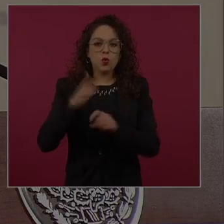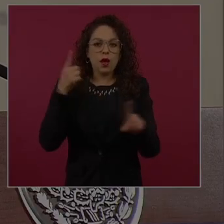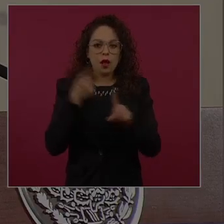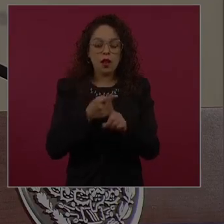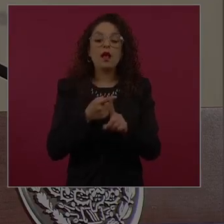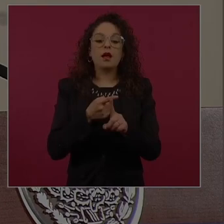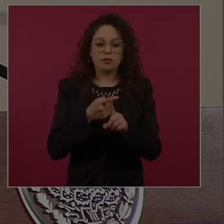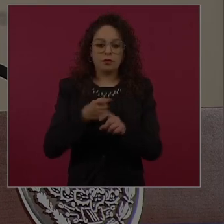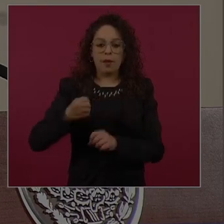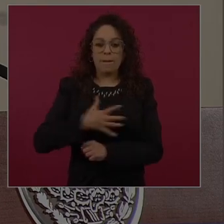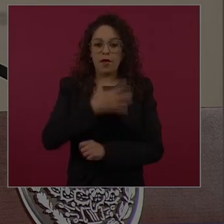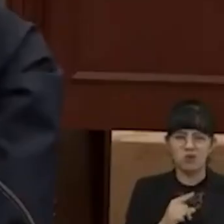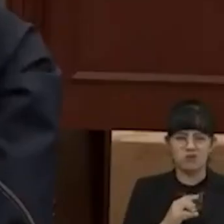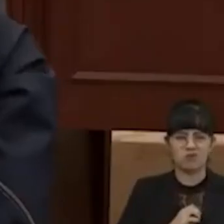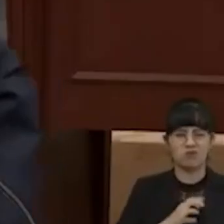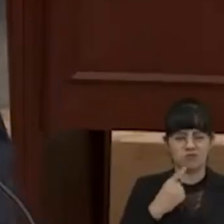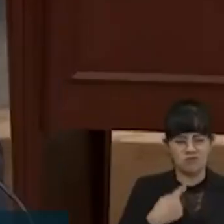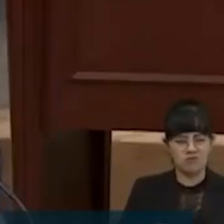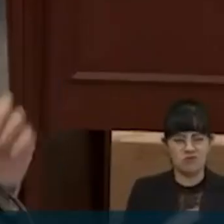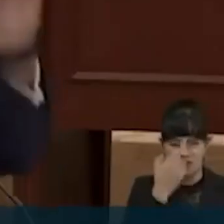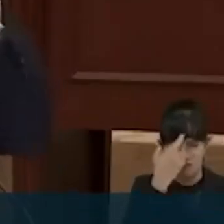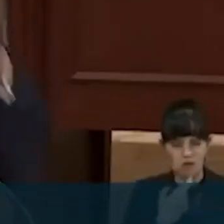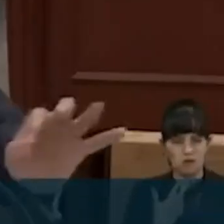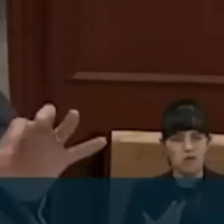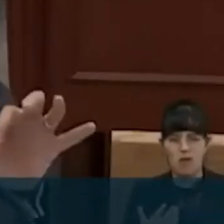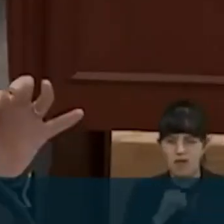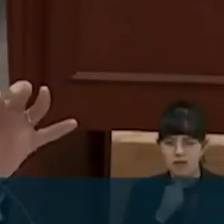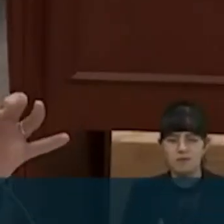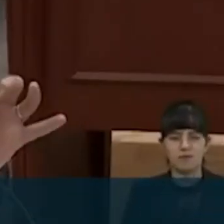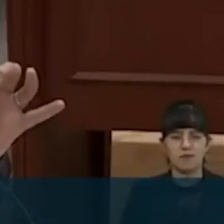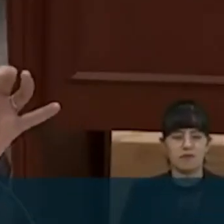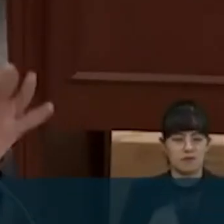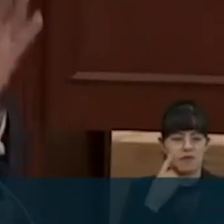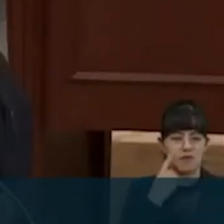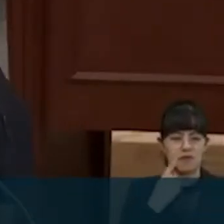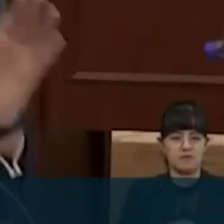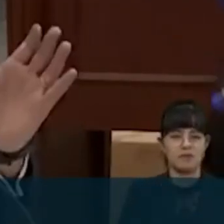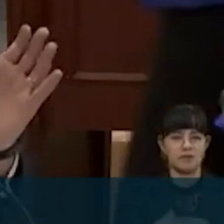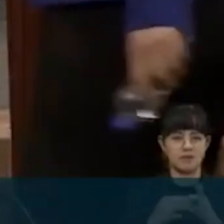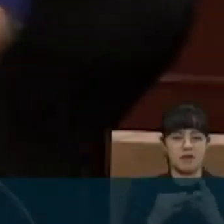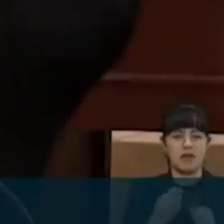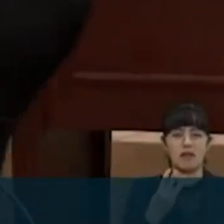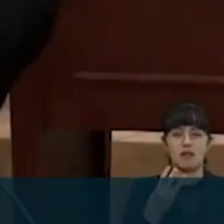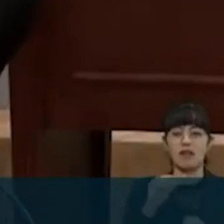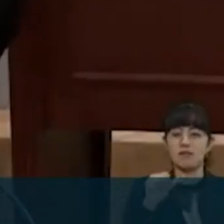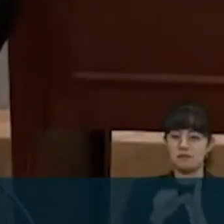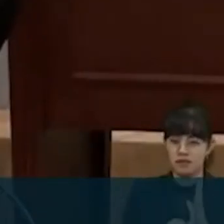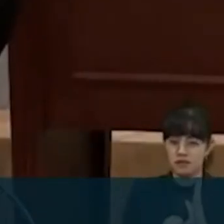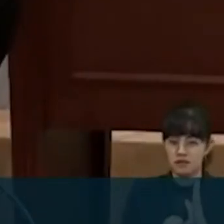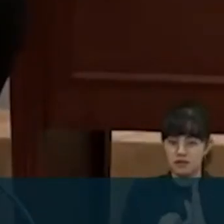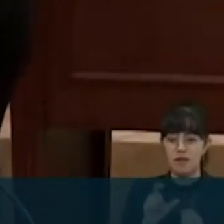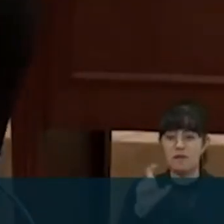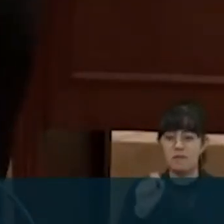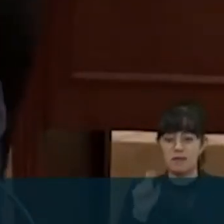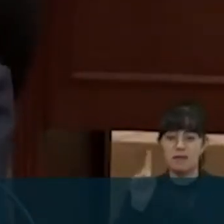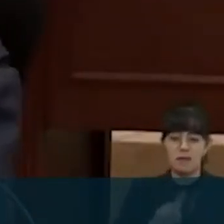un corrupto? Jamás. Hoy se critica todo, por ejemplo, el INE, pero seguro hay mucho que mejorar y no